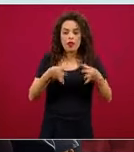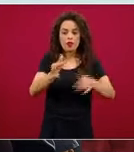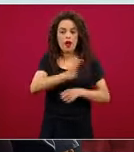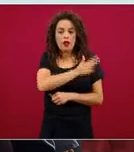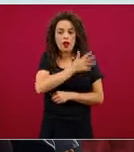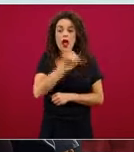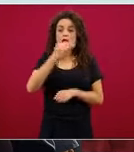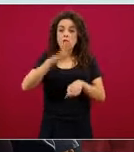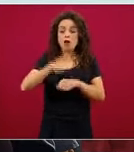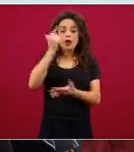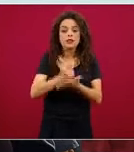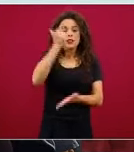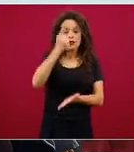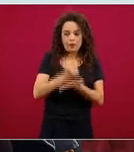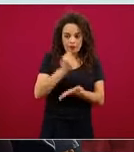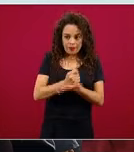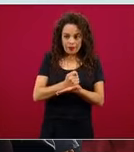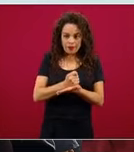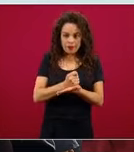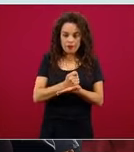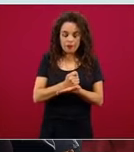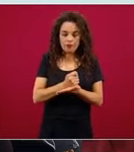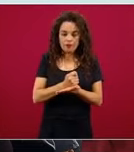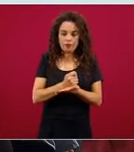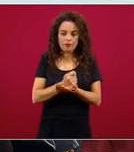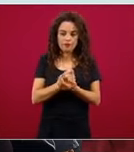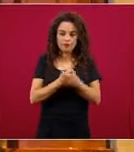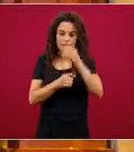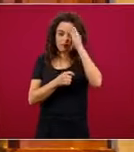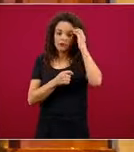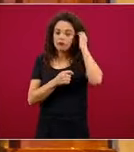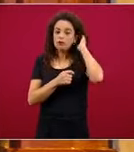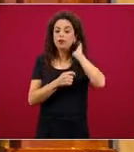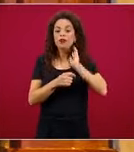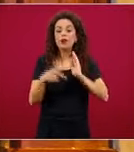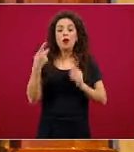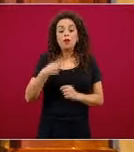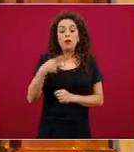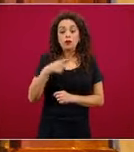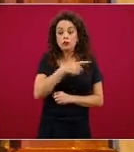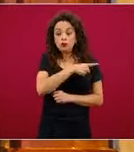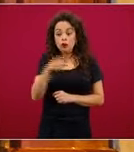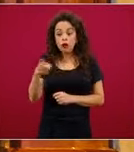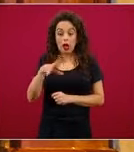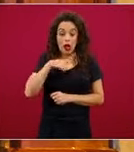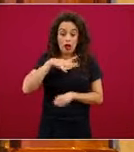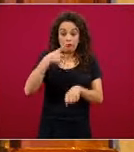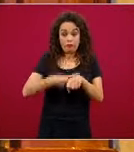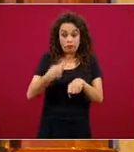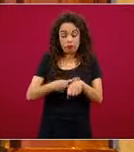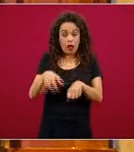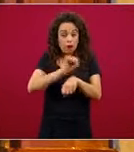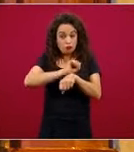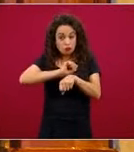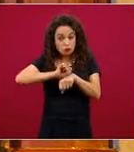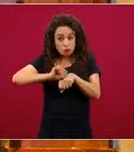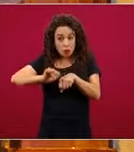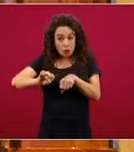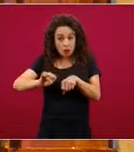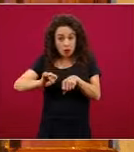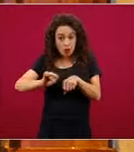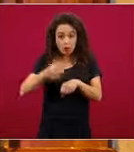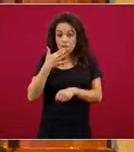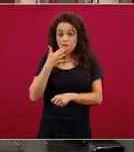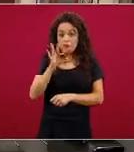terapia intensiva, dejando los pacientes que están de alguna manera cursando con una enfermedad leve y moderada en